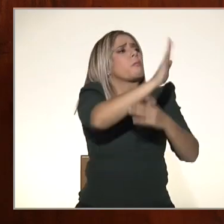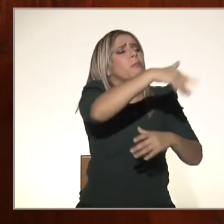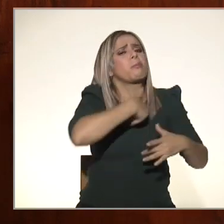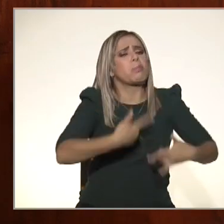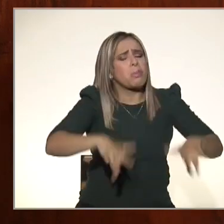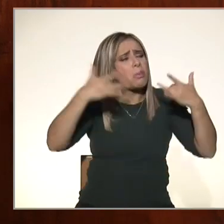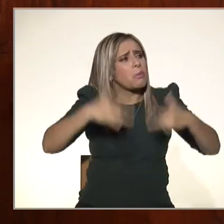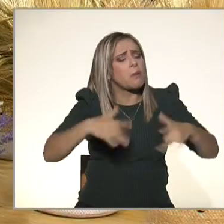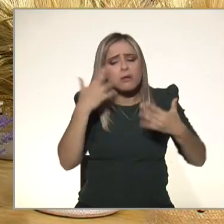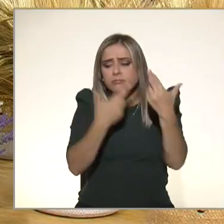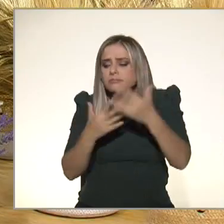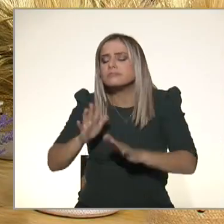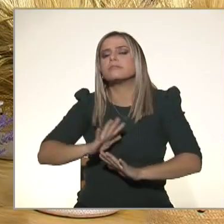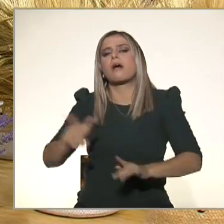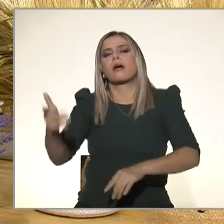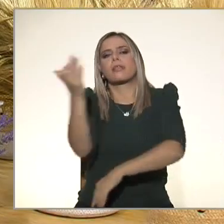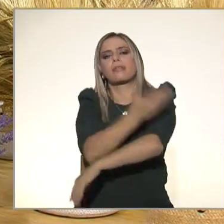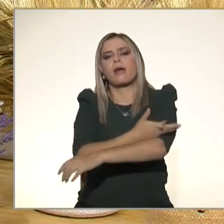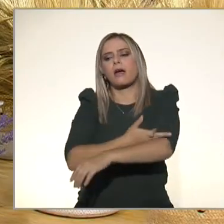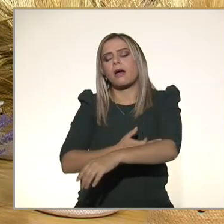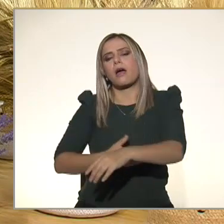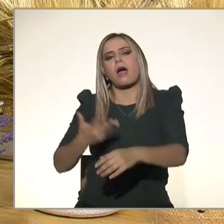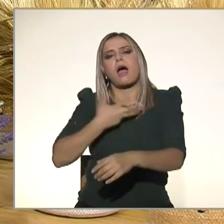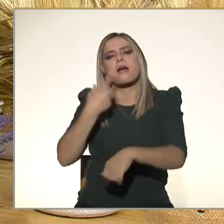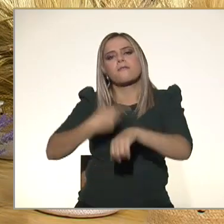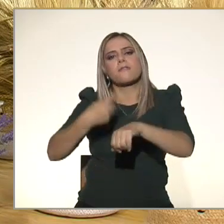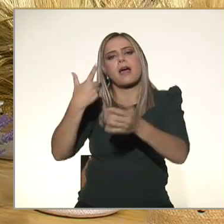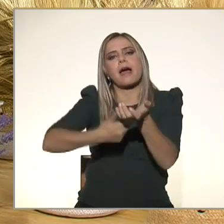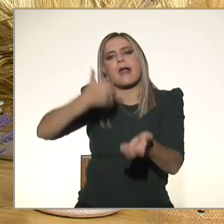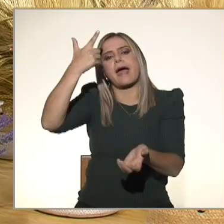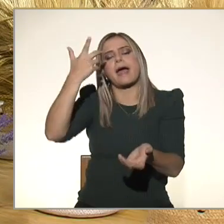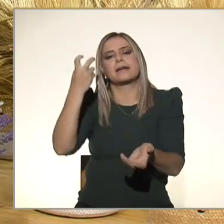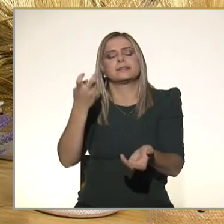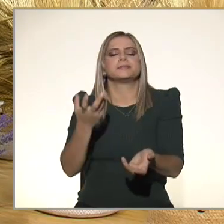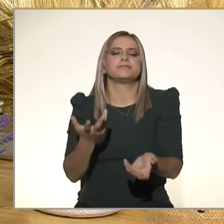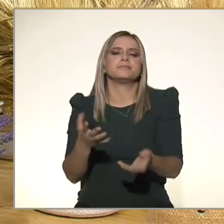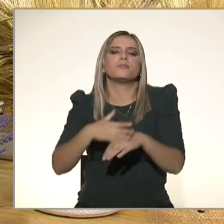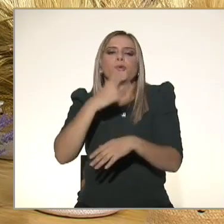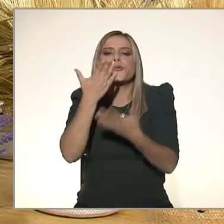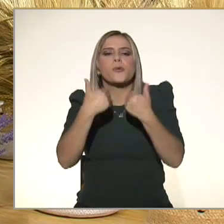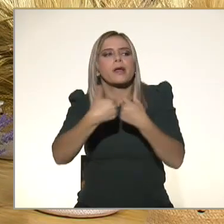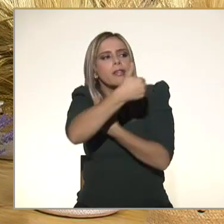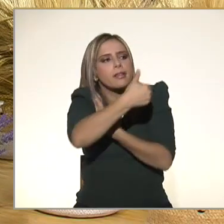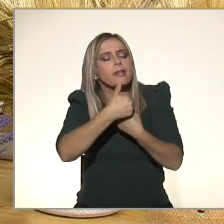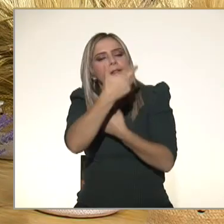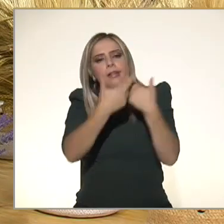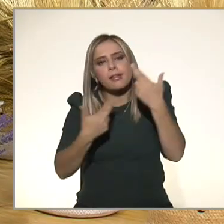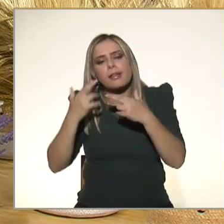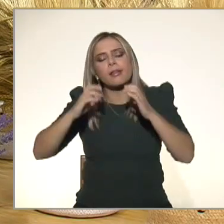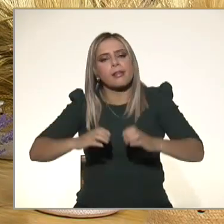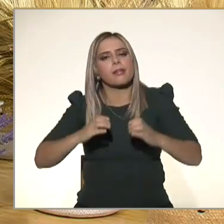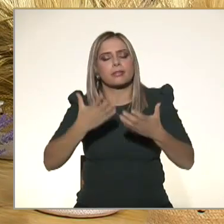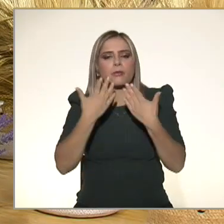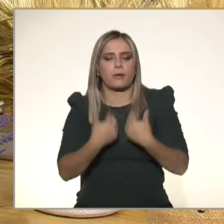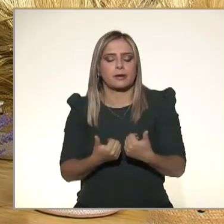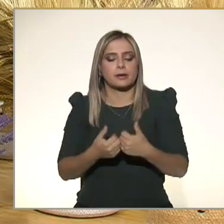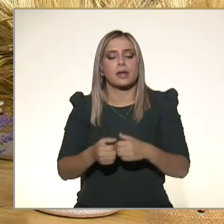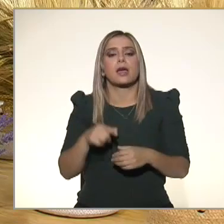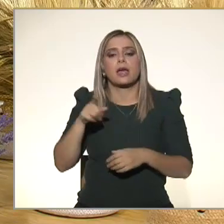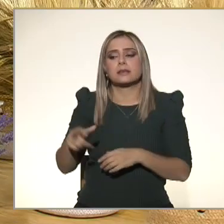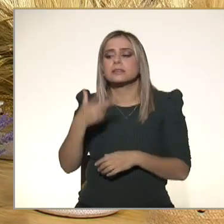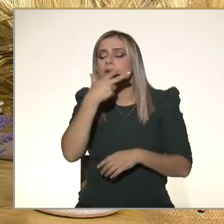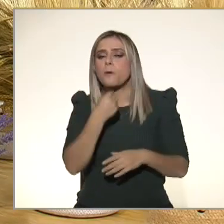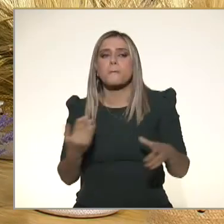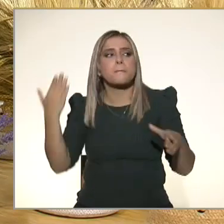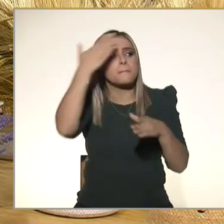poquito a ambos comentarios, me parece que algo fundamental es que incluso muchas veces el hombre va a la